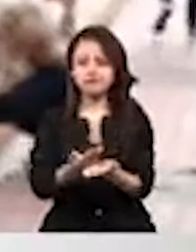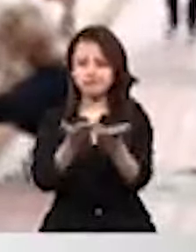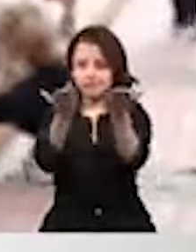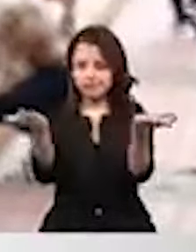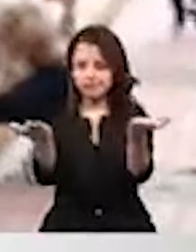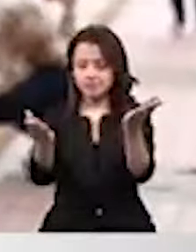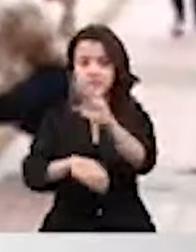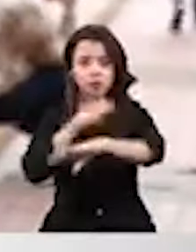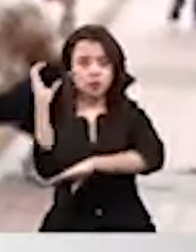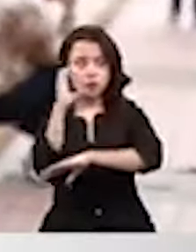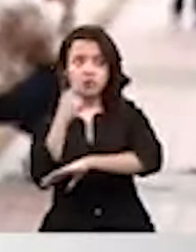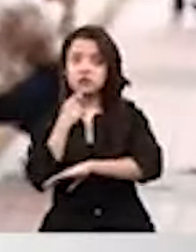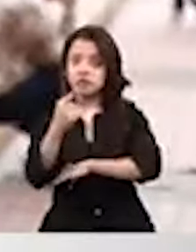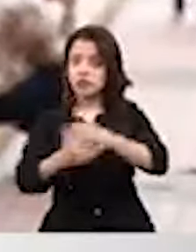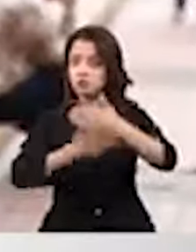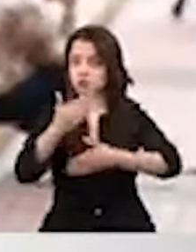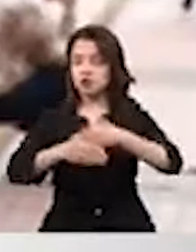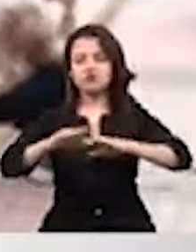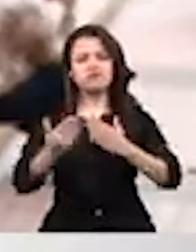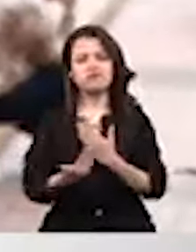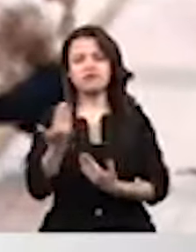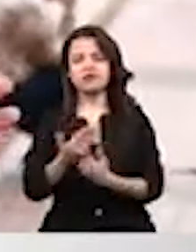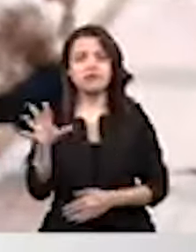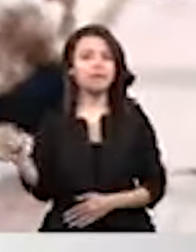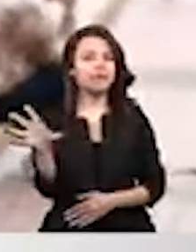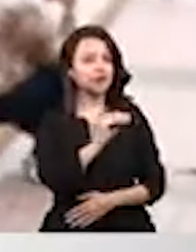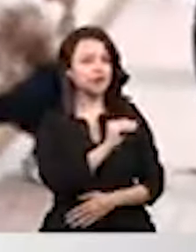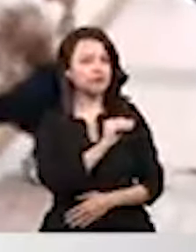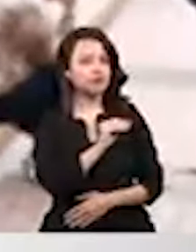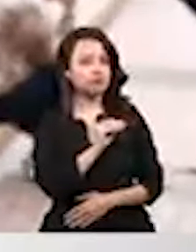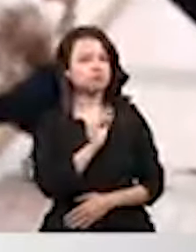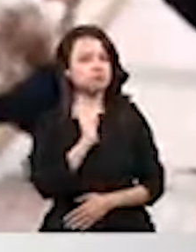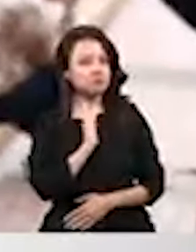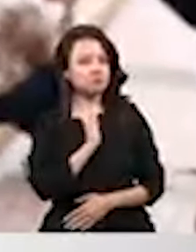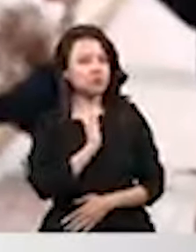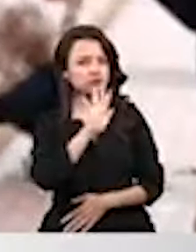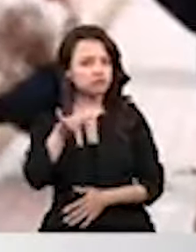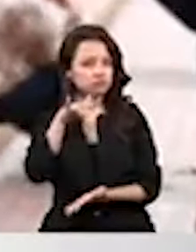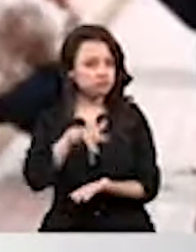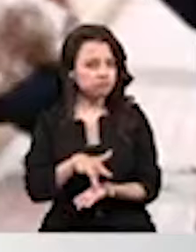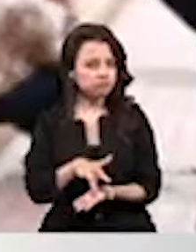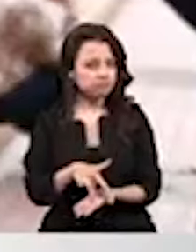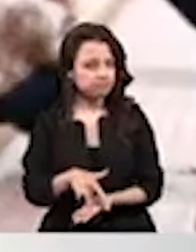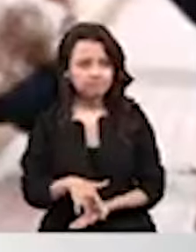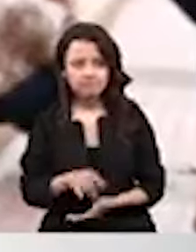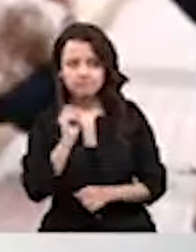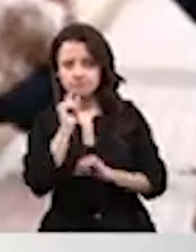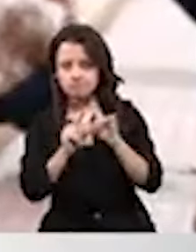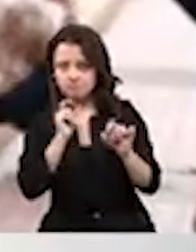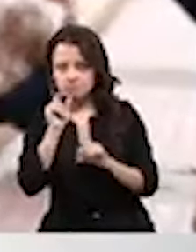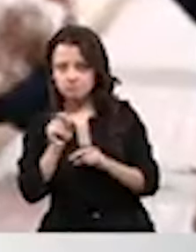rasgos promete que este proceso va a ser mucho más fácil para todos. Así que pasados unos días nosotros nos vinimos aquí hasta la oficina